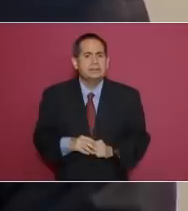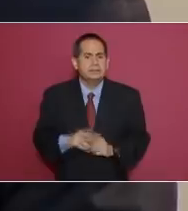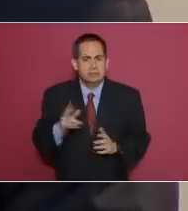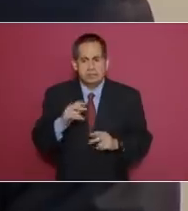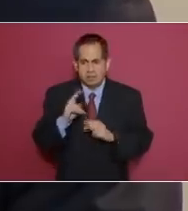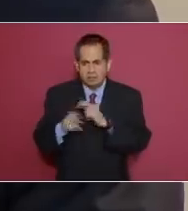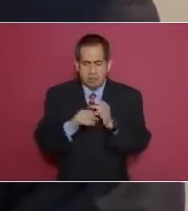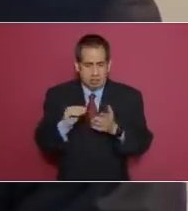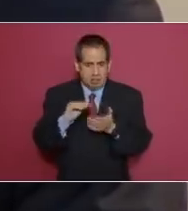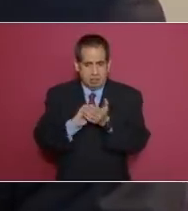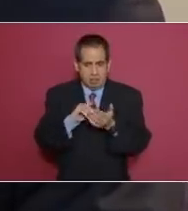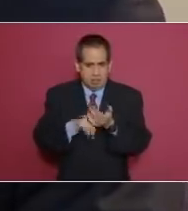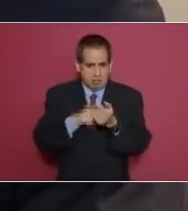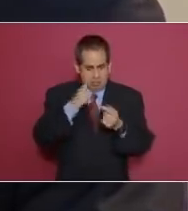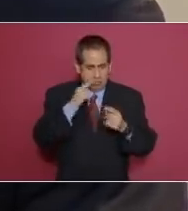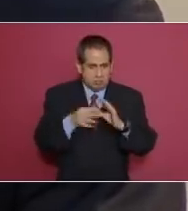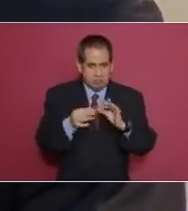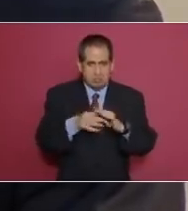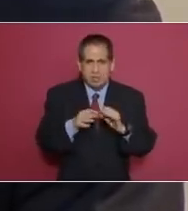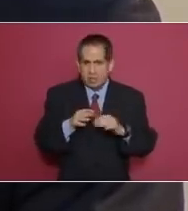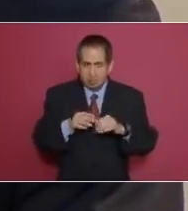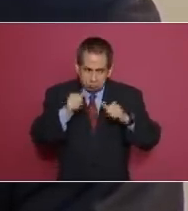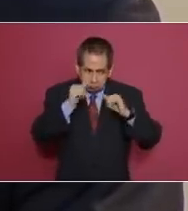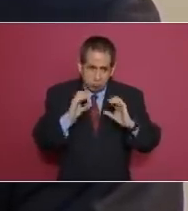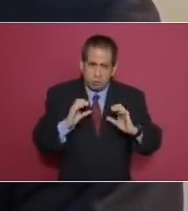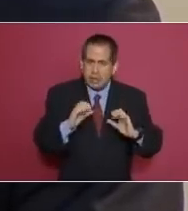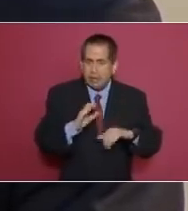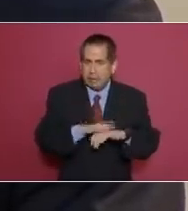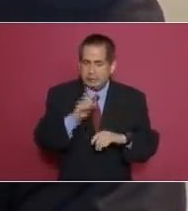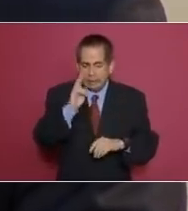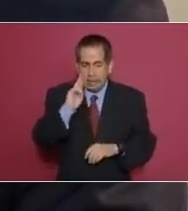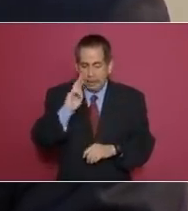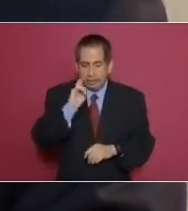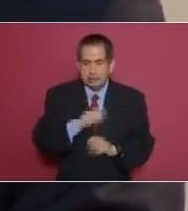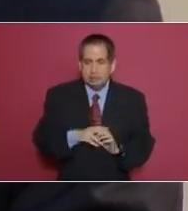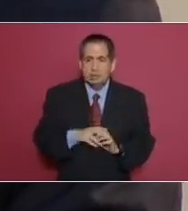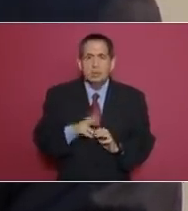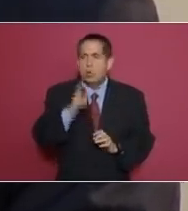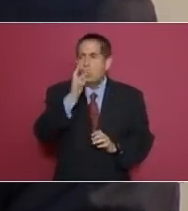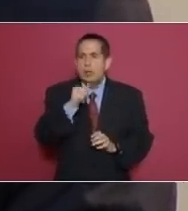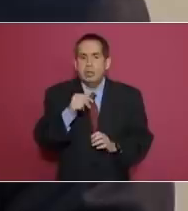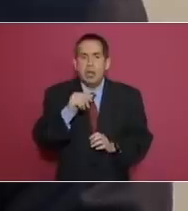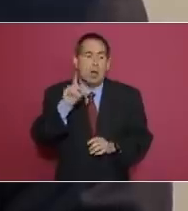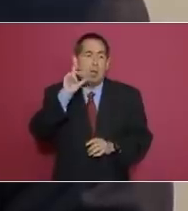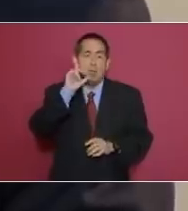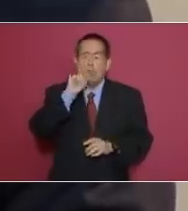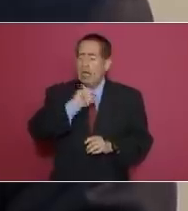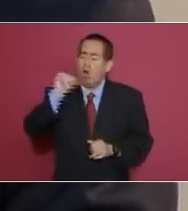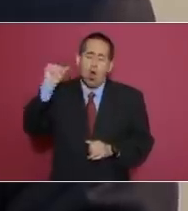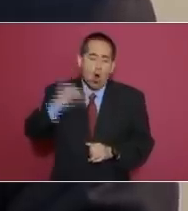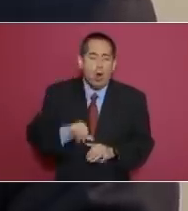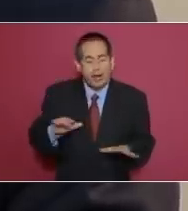se va a poder analizar más, porque no se puede de la noche a la mañana.